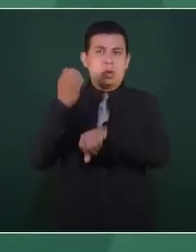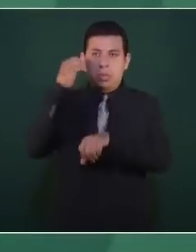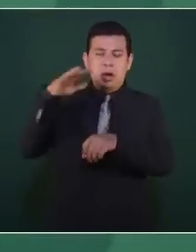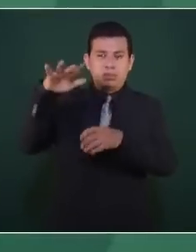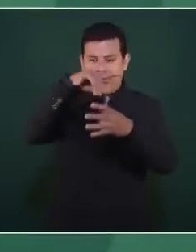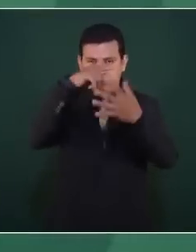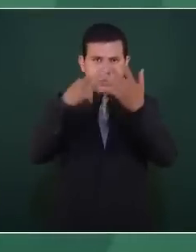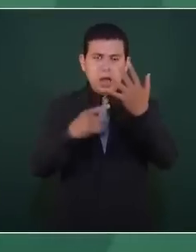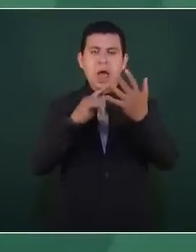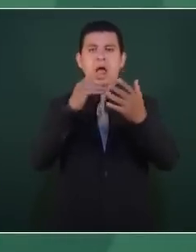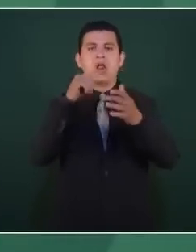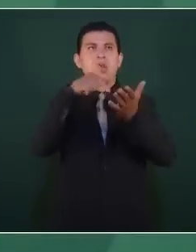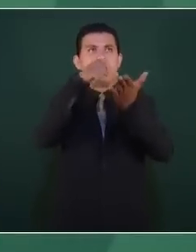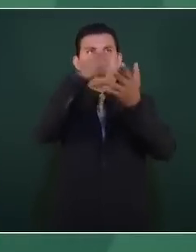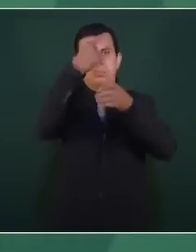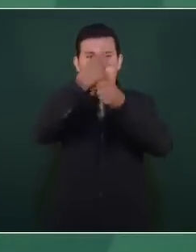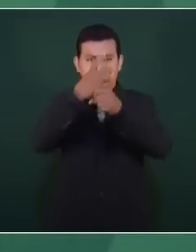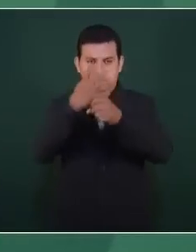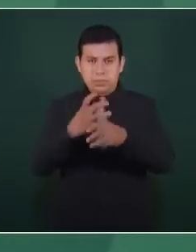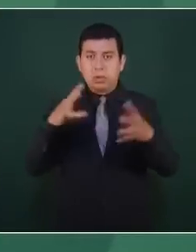de